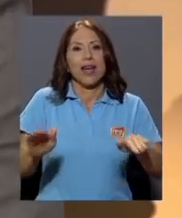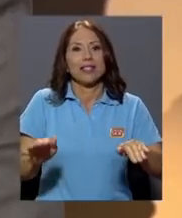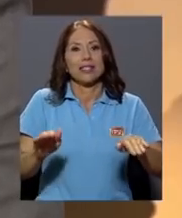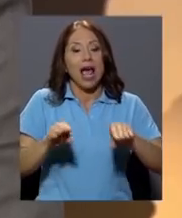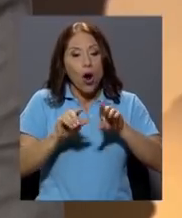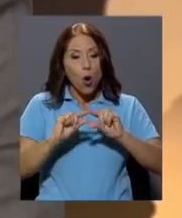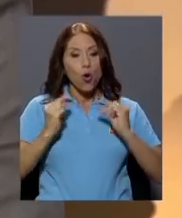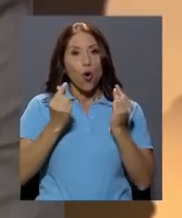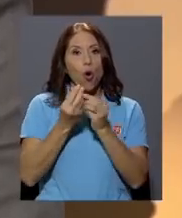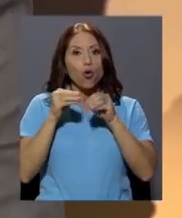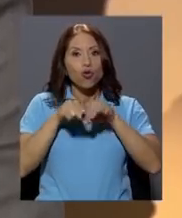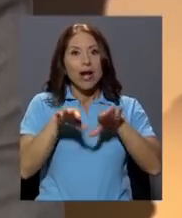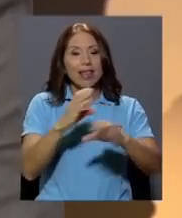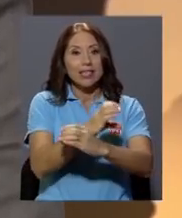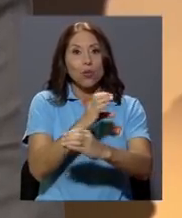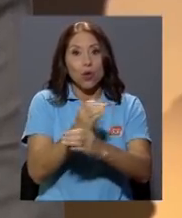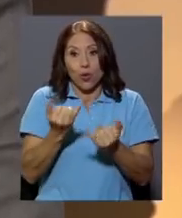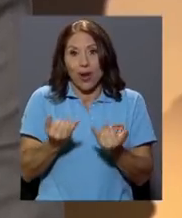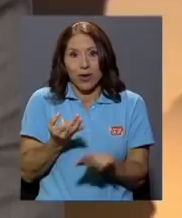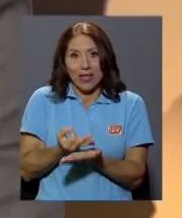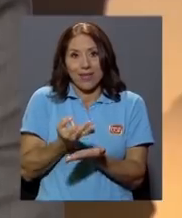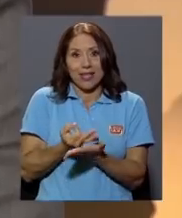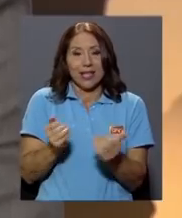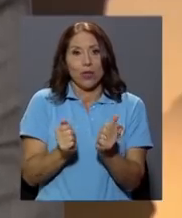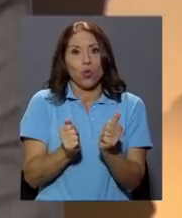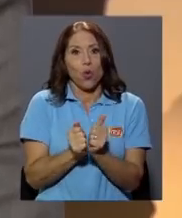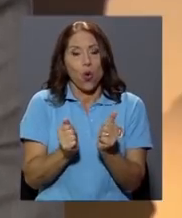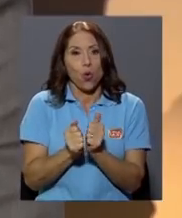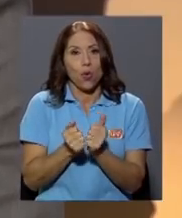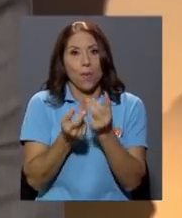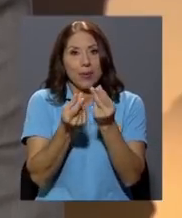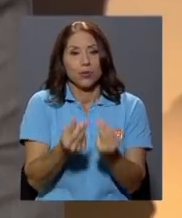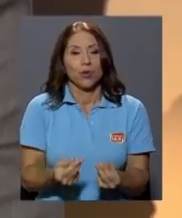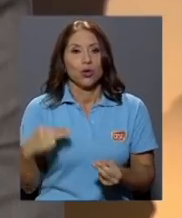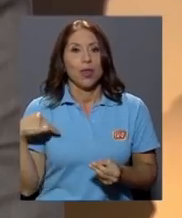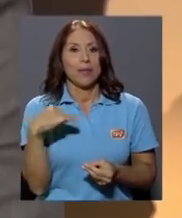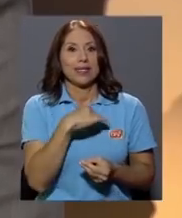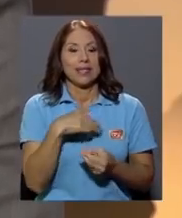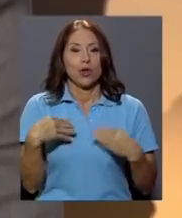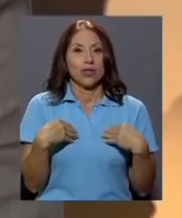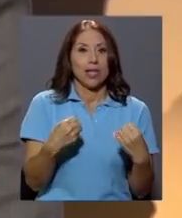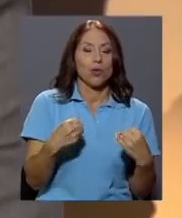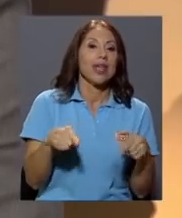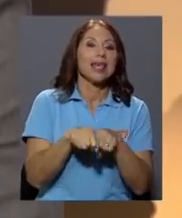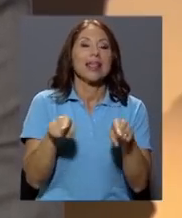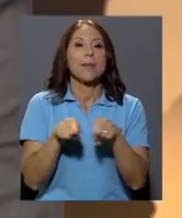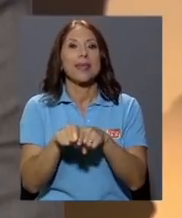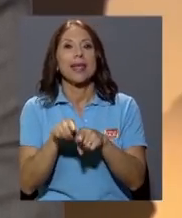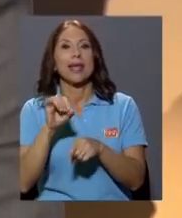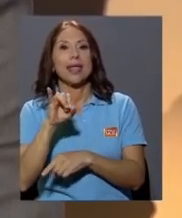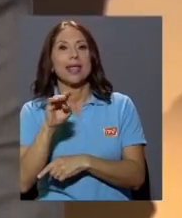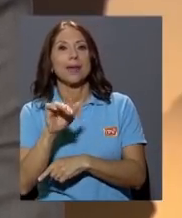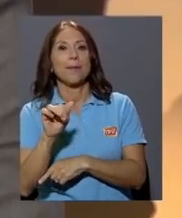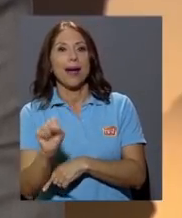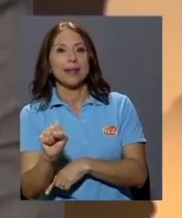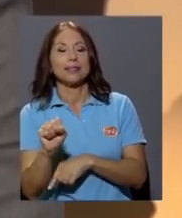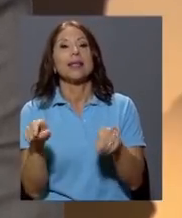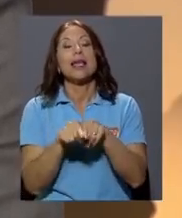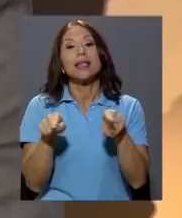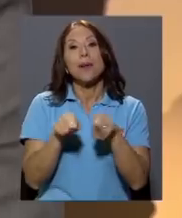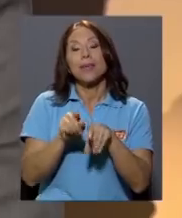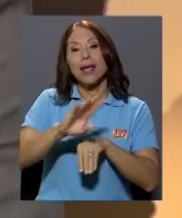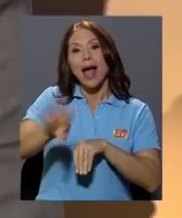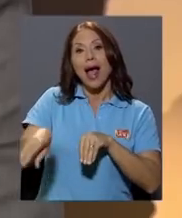momento son financiados con presupuesto del Ministerio de Salud y del Instituto Mixto de Ayuda Social. Y por otro lado,